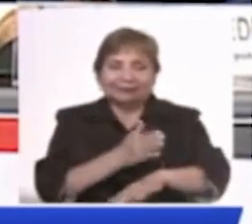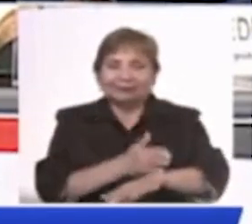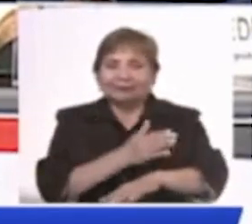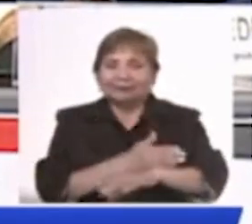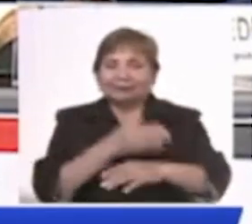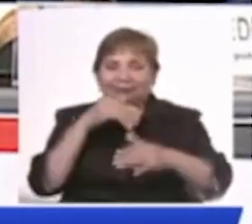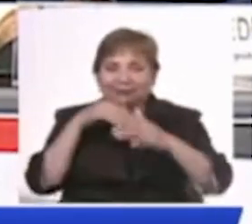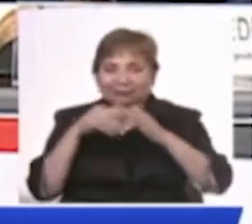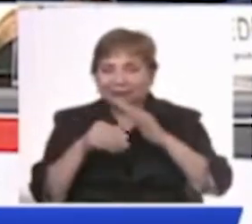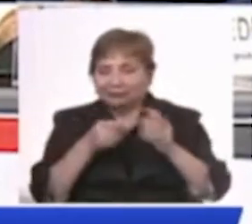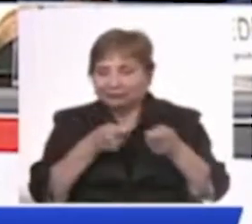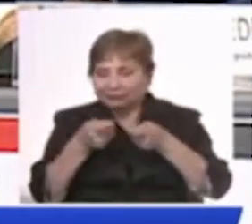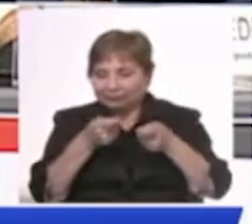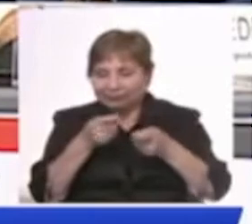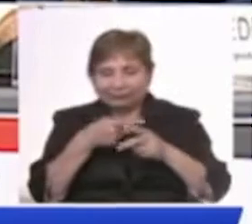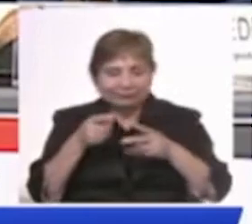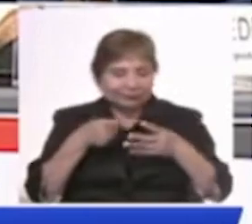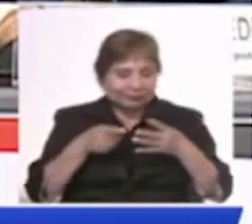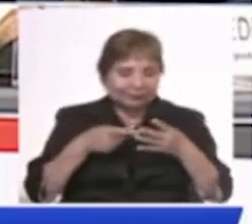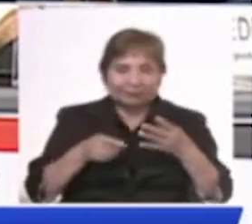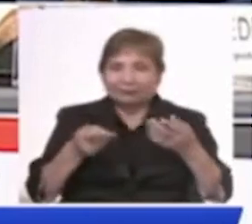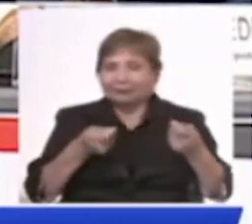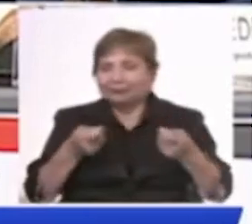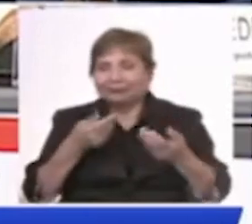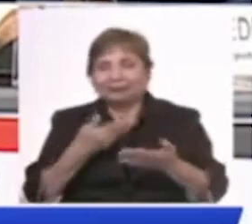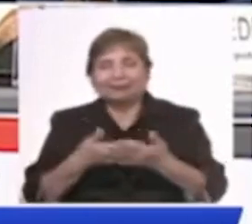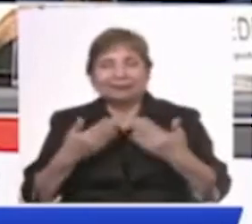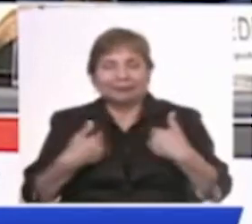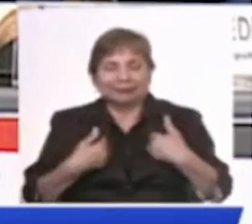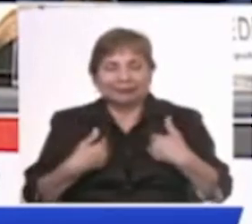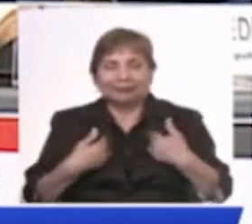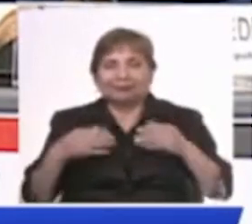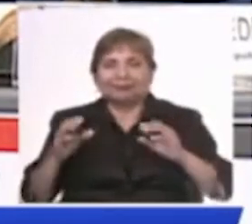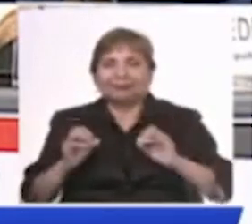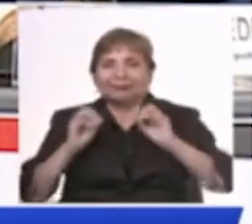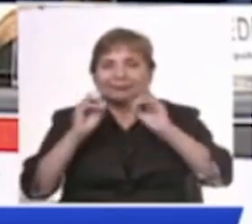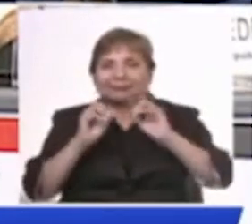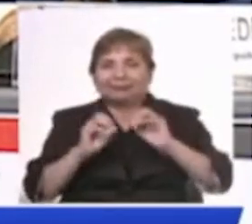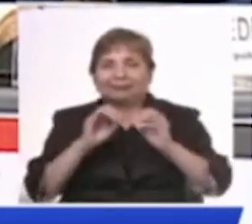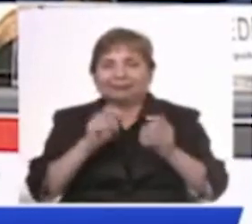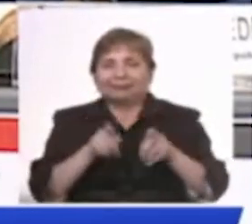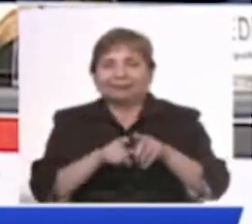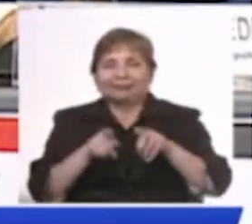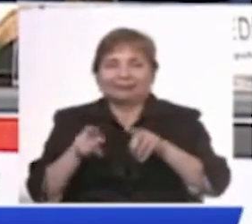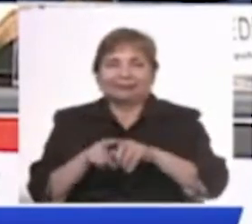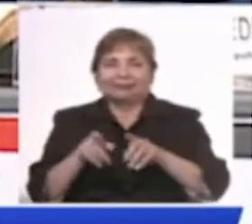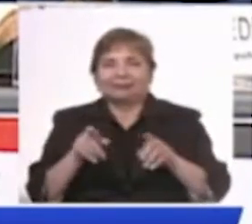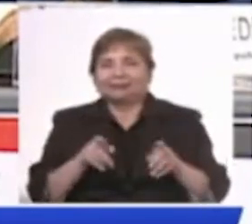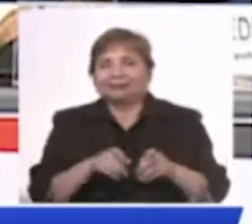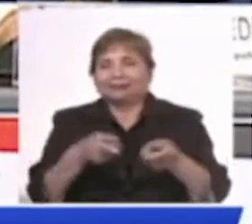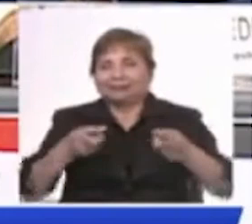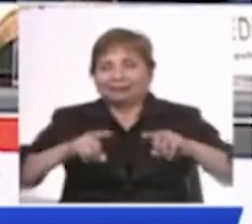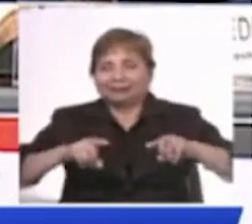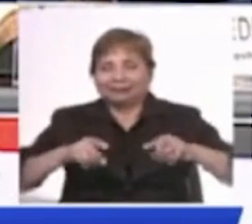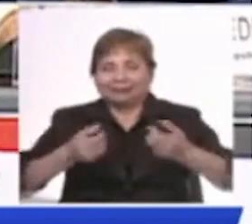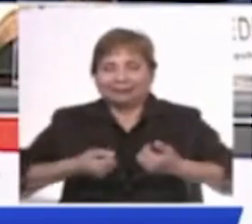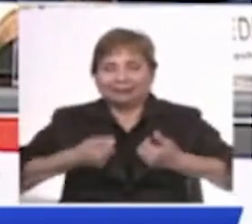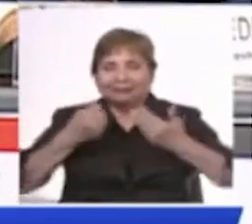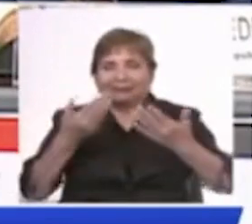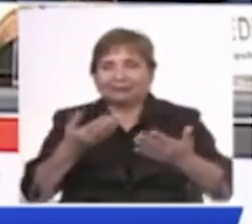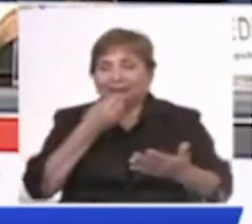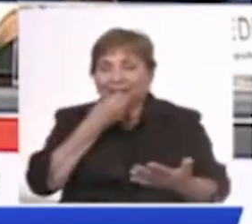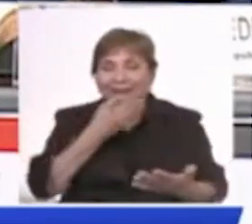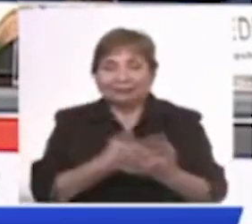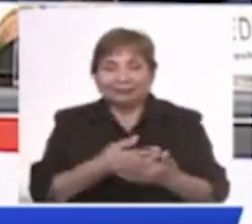controles internos y una serie de medidas que se van a colocar, como la de que cuando se entregue una